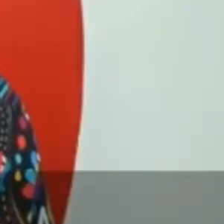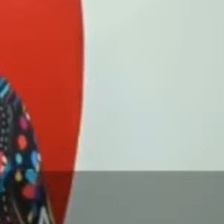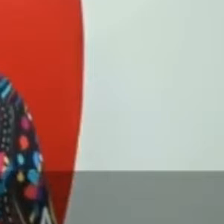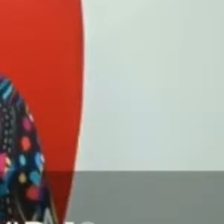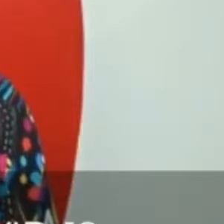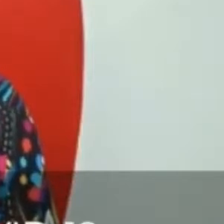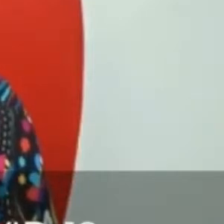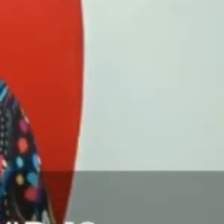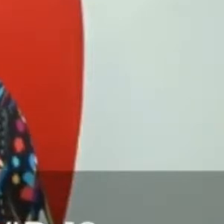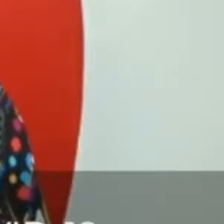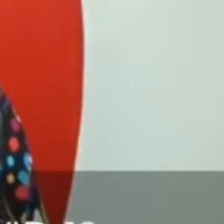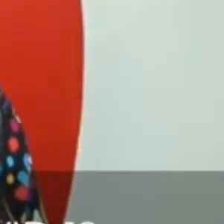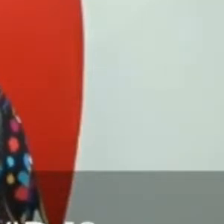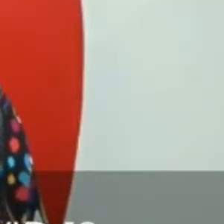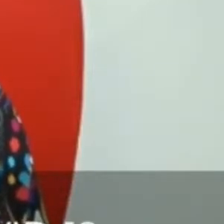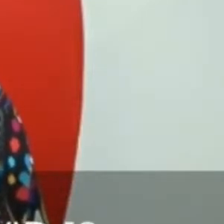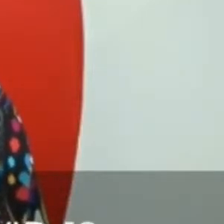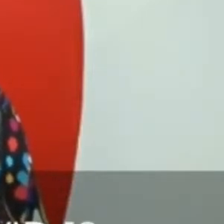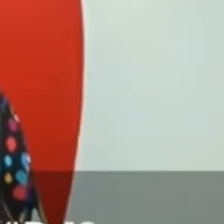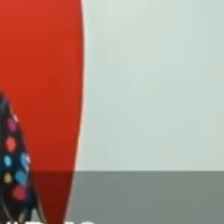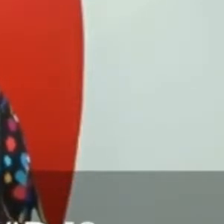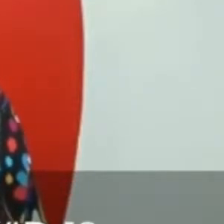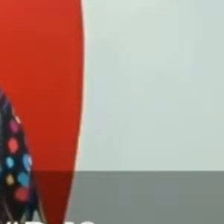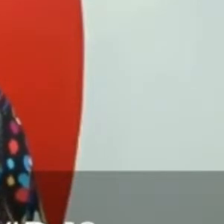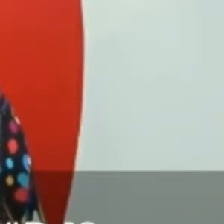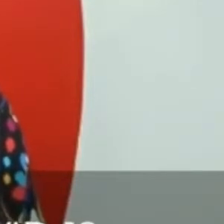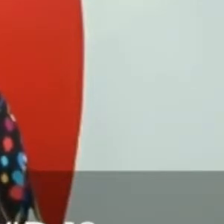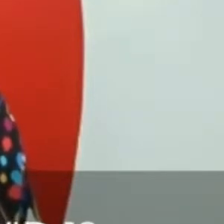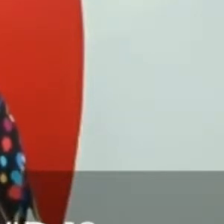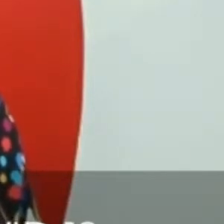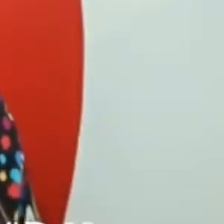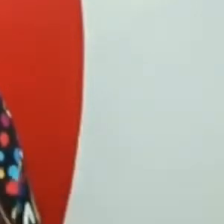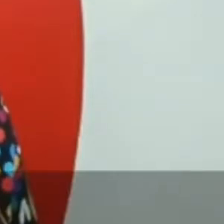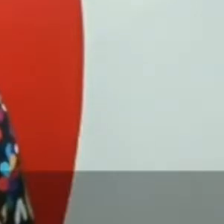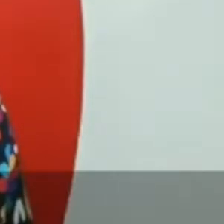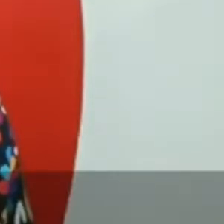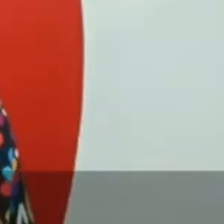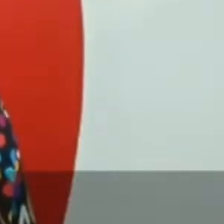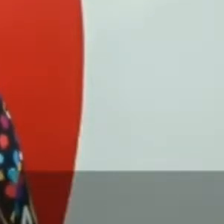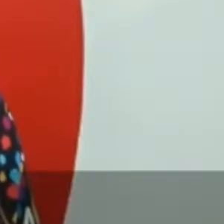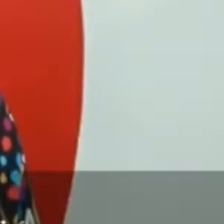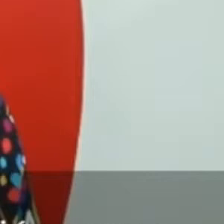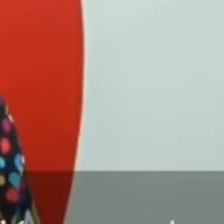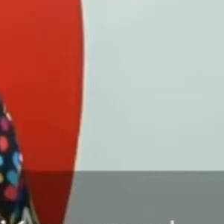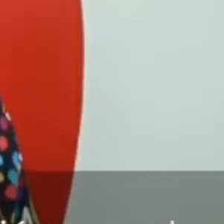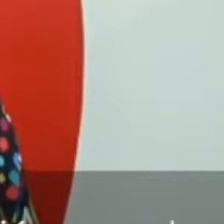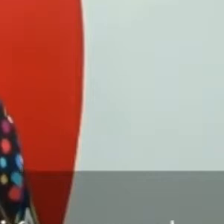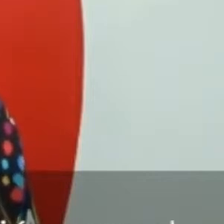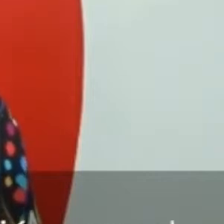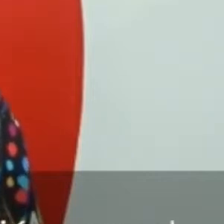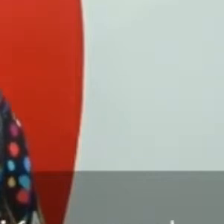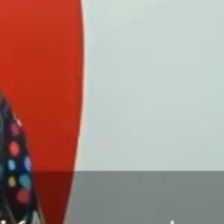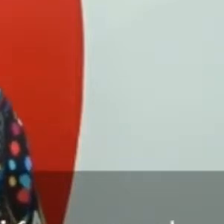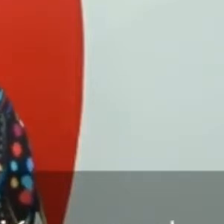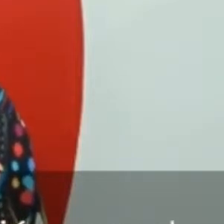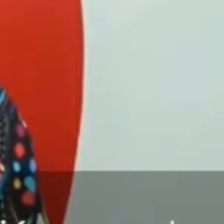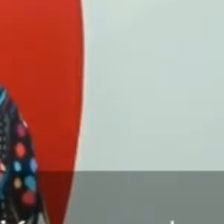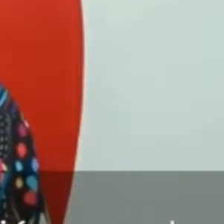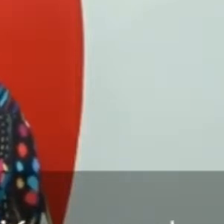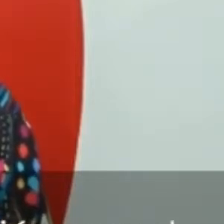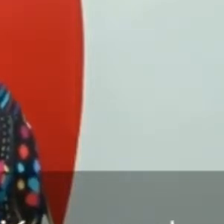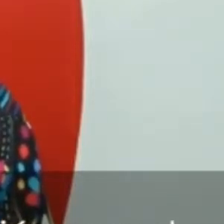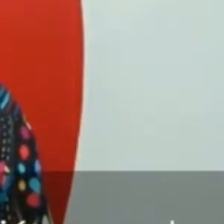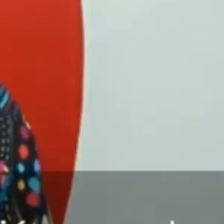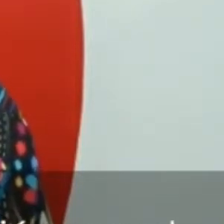La encuesta mexicana de vivencias LGBT+ ante la COVID-19 mostró que en México la discriminación debido